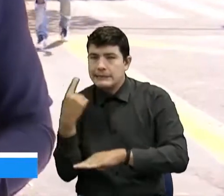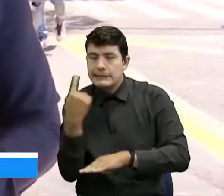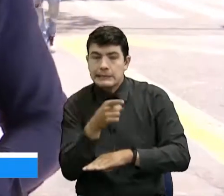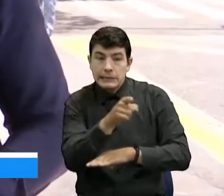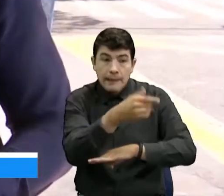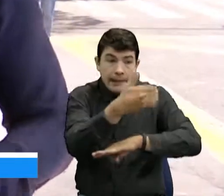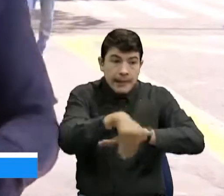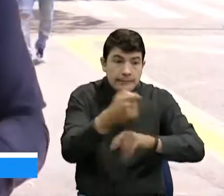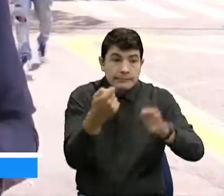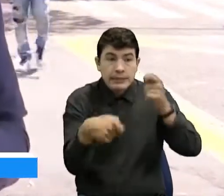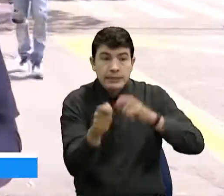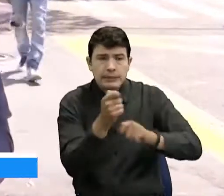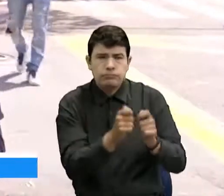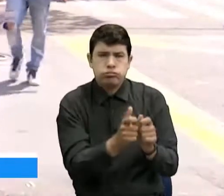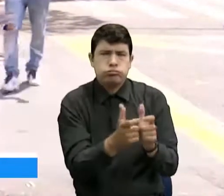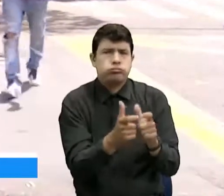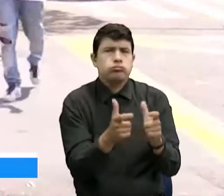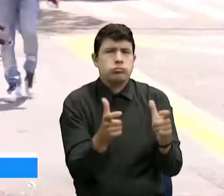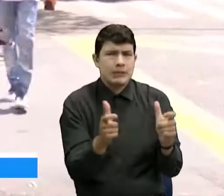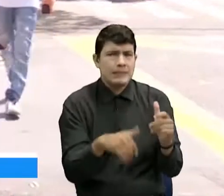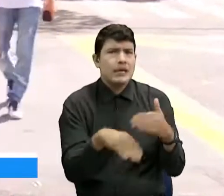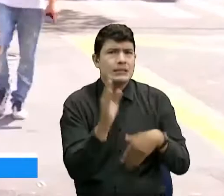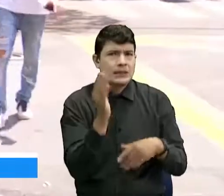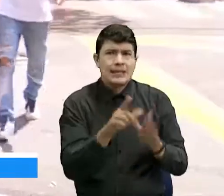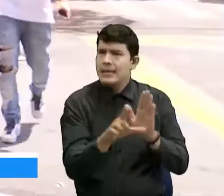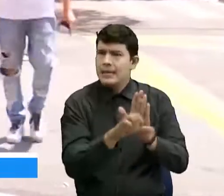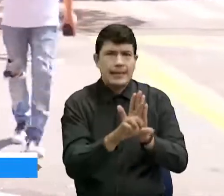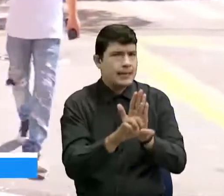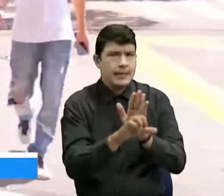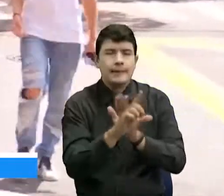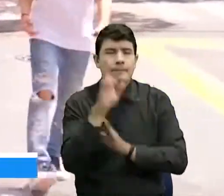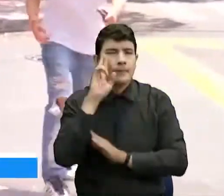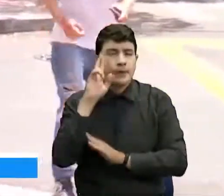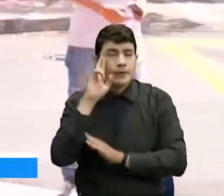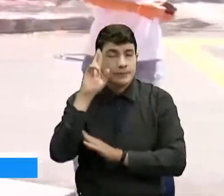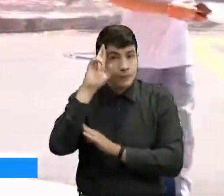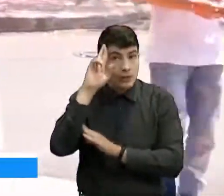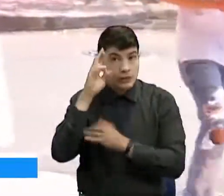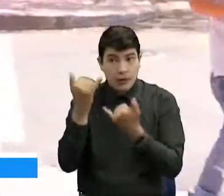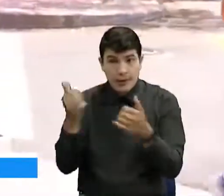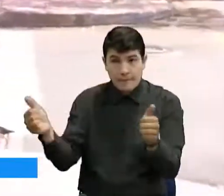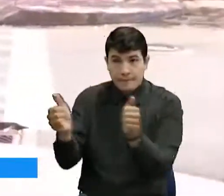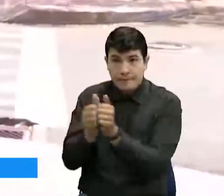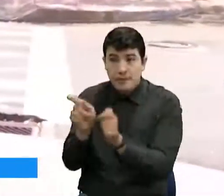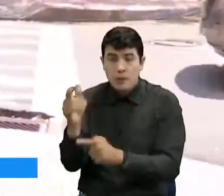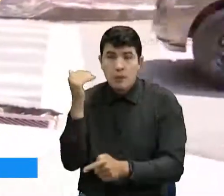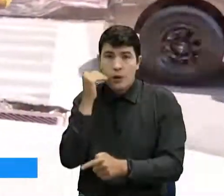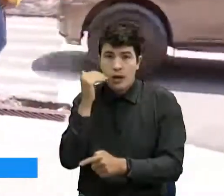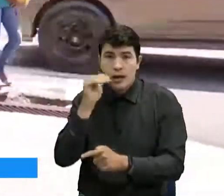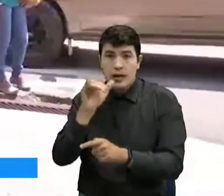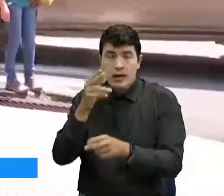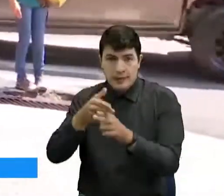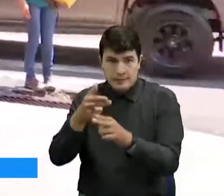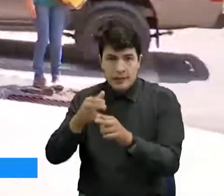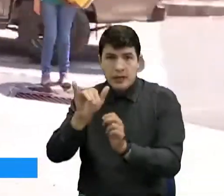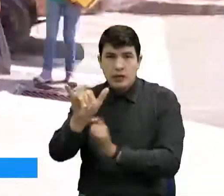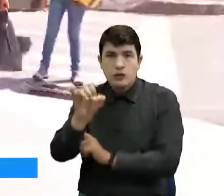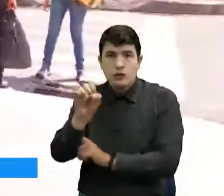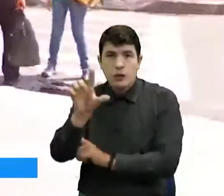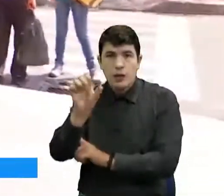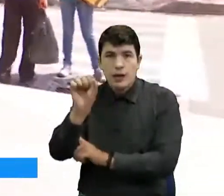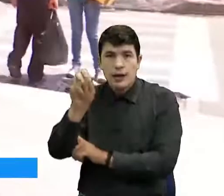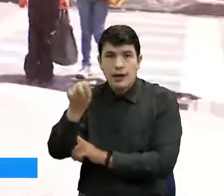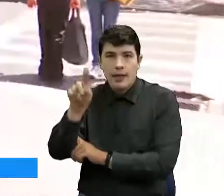es muy alta. Es por eso que a esta hora estamos con Yolanda Olarte, quien es una de las defensores de los